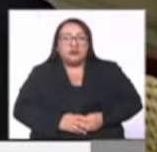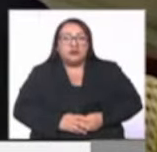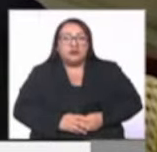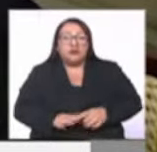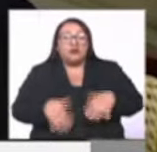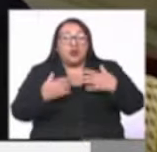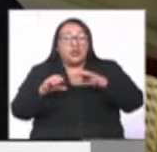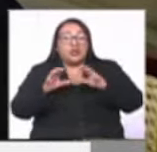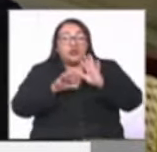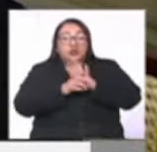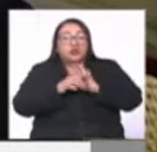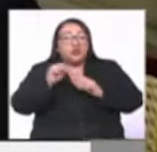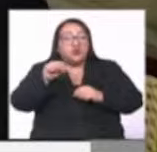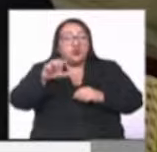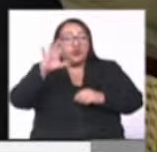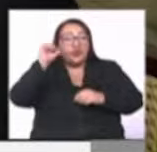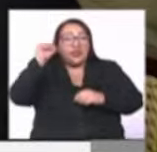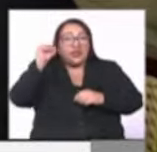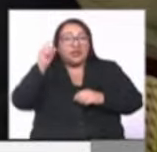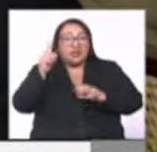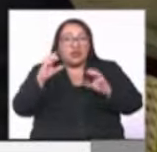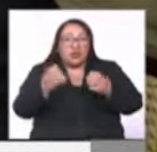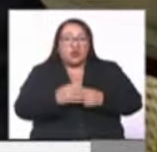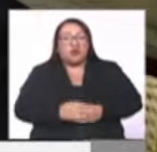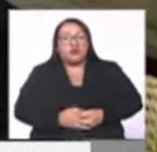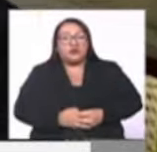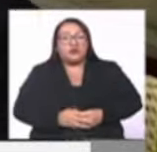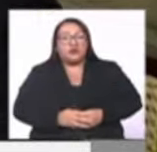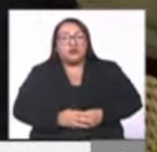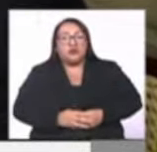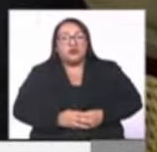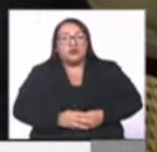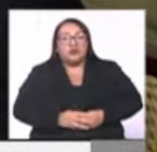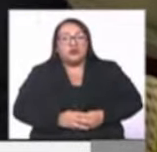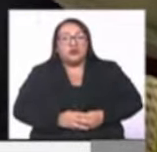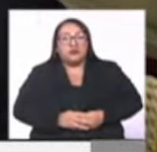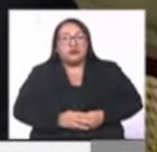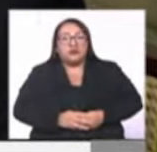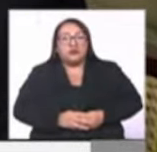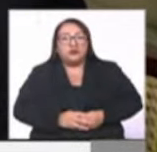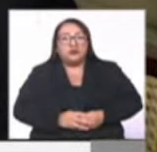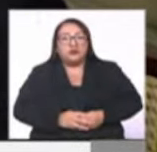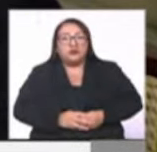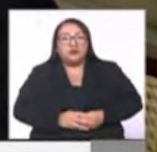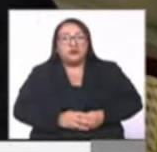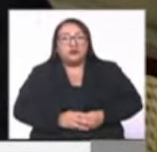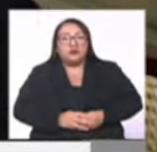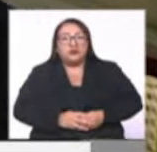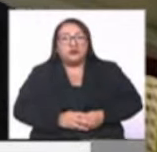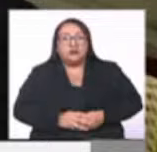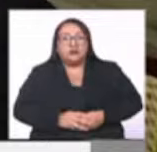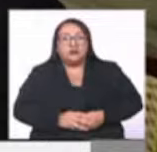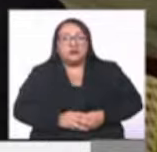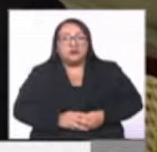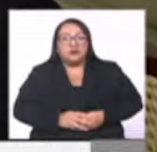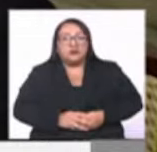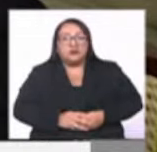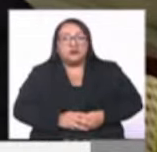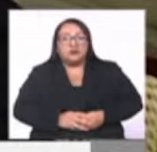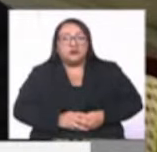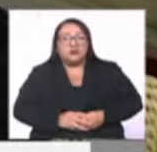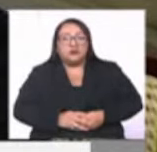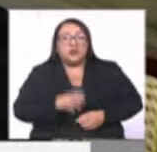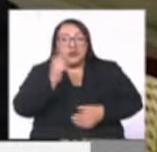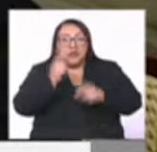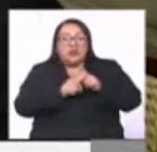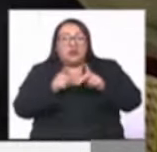y un congreso un congreso como este yo creo que más